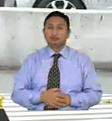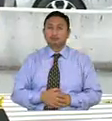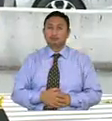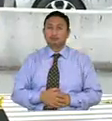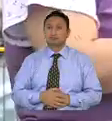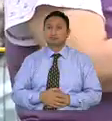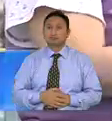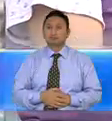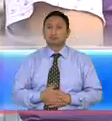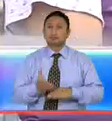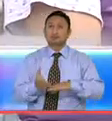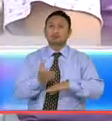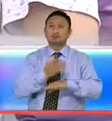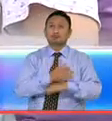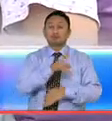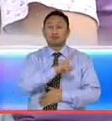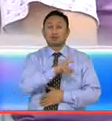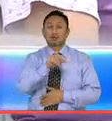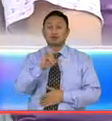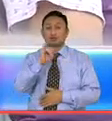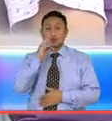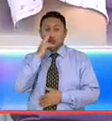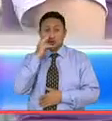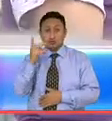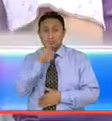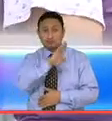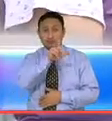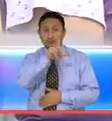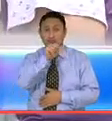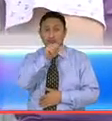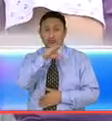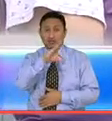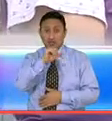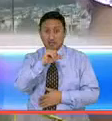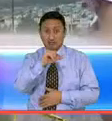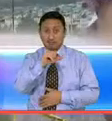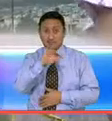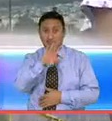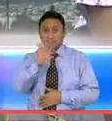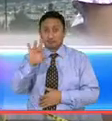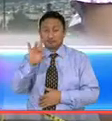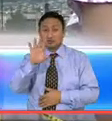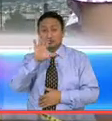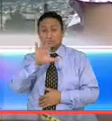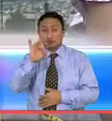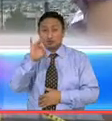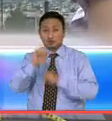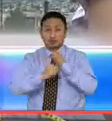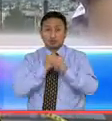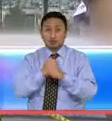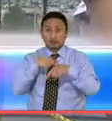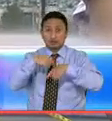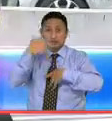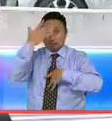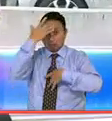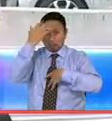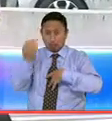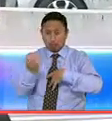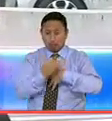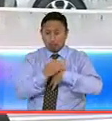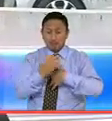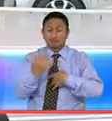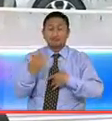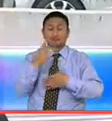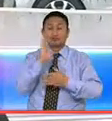Desde el pasado 21 de junio, Blanca Chávez, de 58 años, libra una dura batalla contra el coronavirus en el Hospital